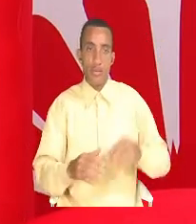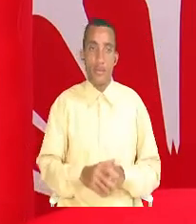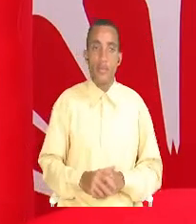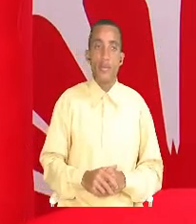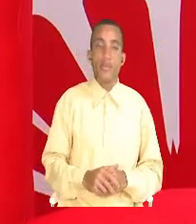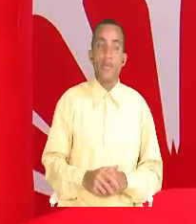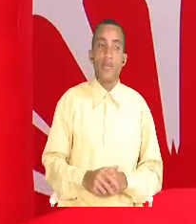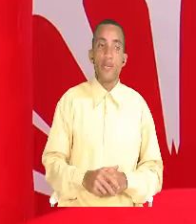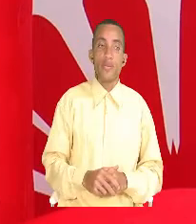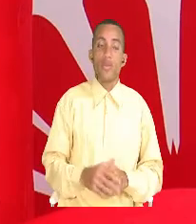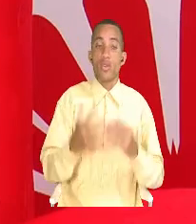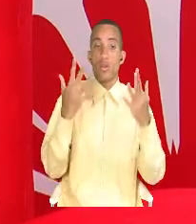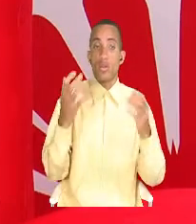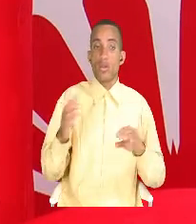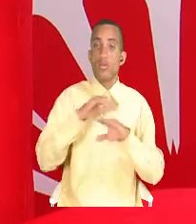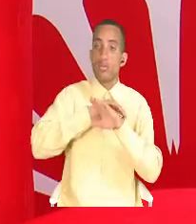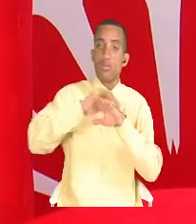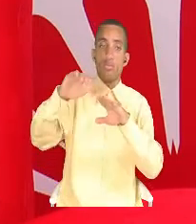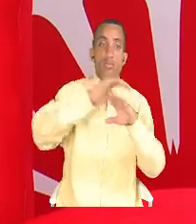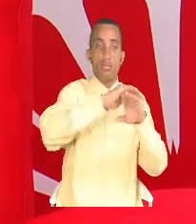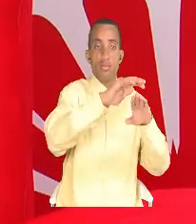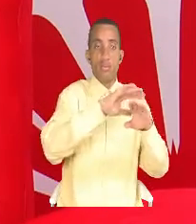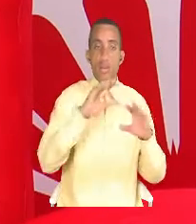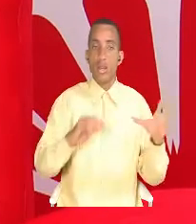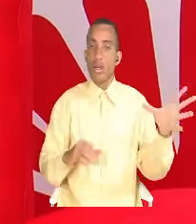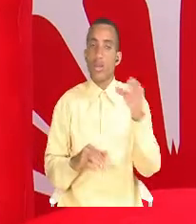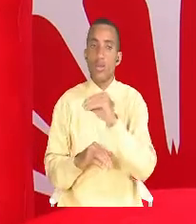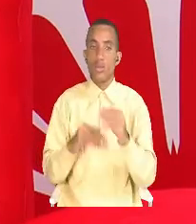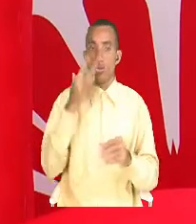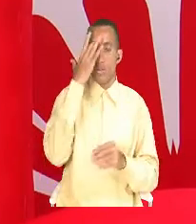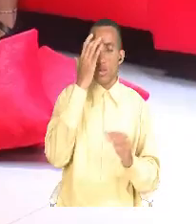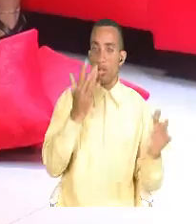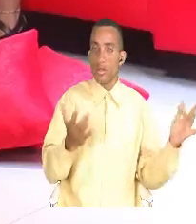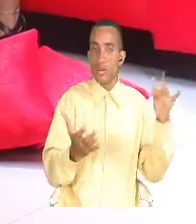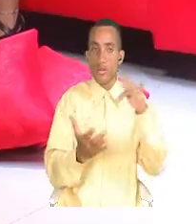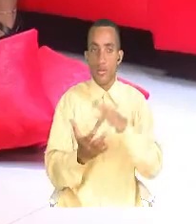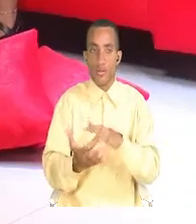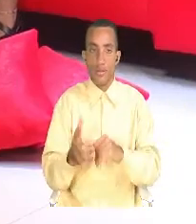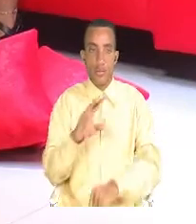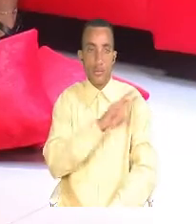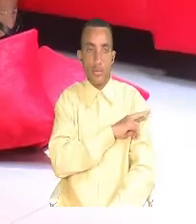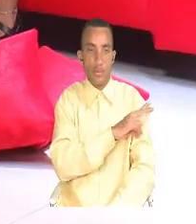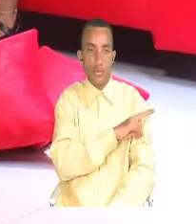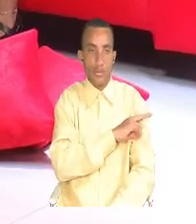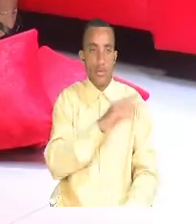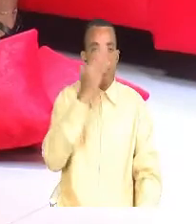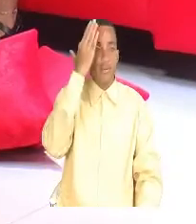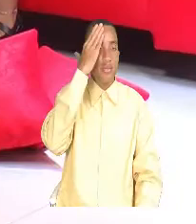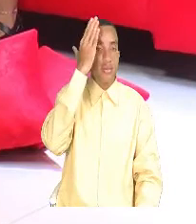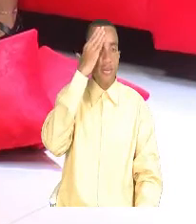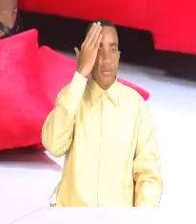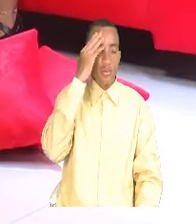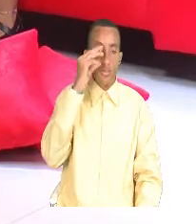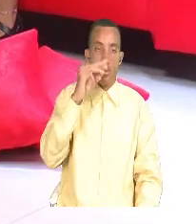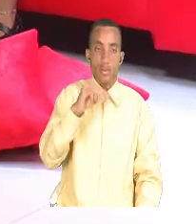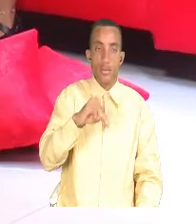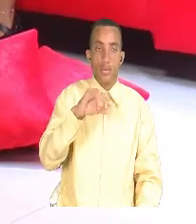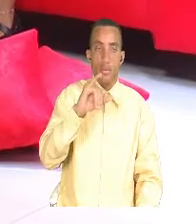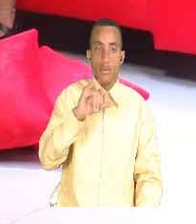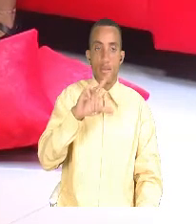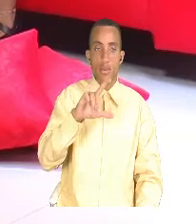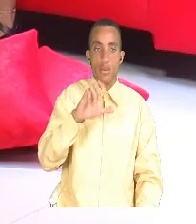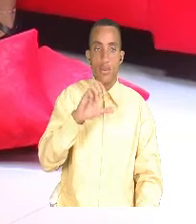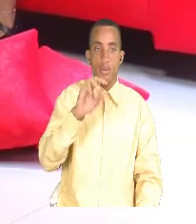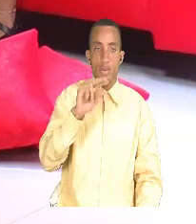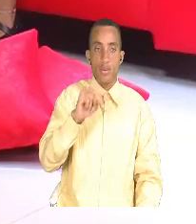yo quiero que usted invite a todos nuestros televidentes, ¿por qué ir al Hotel Millennium? Bueno, ya saben, el Hotel Millennium, porque está abierto a todos, porque tiene